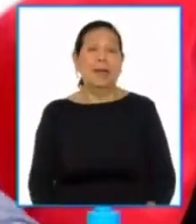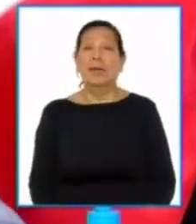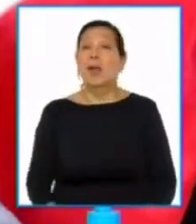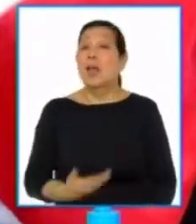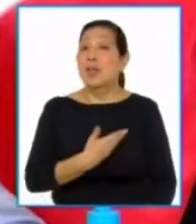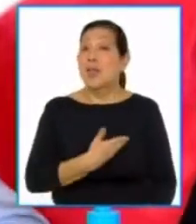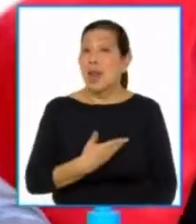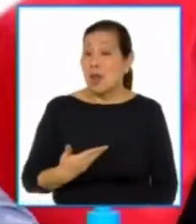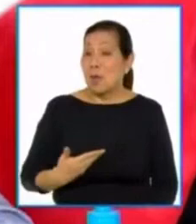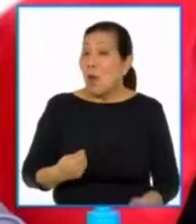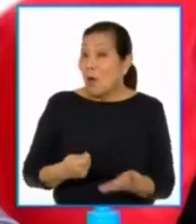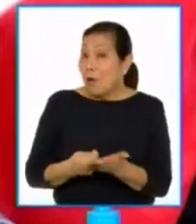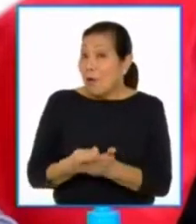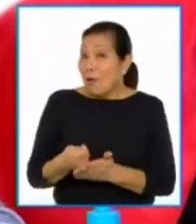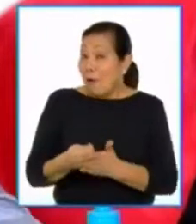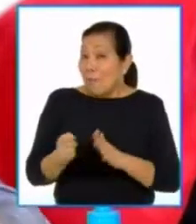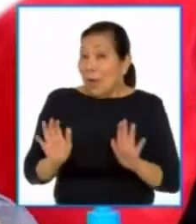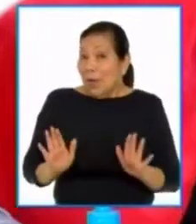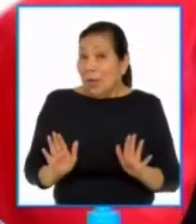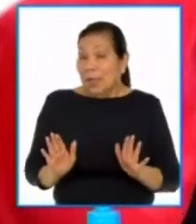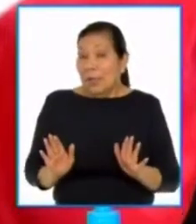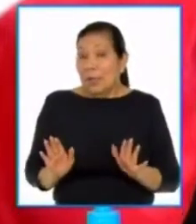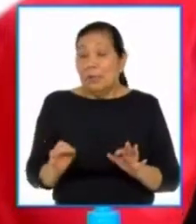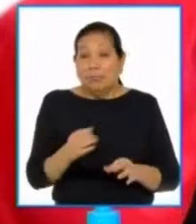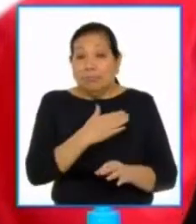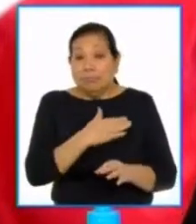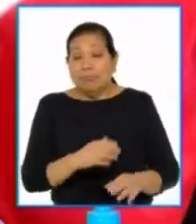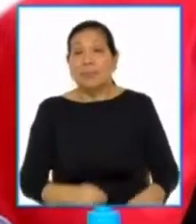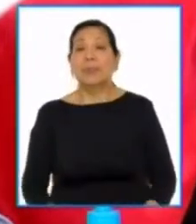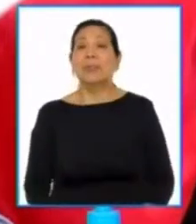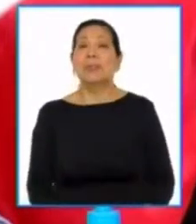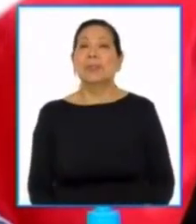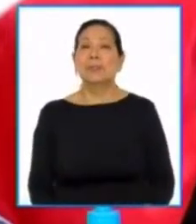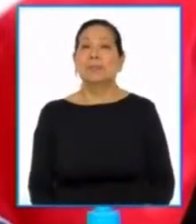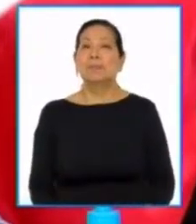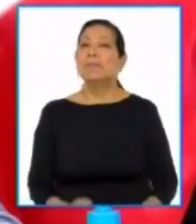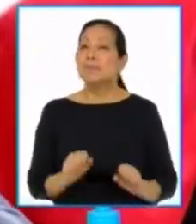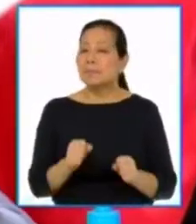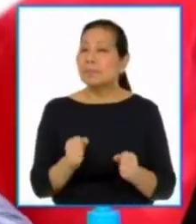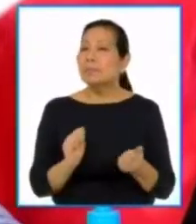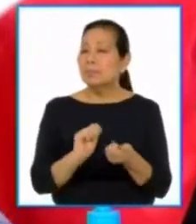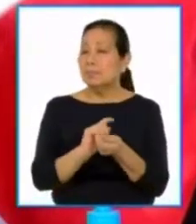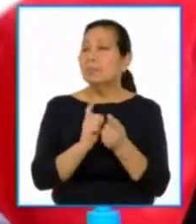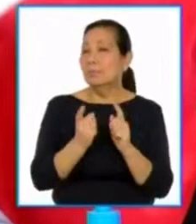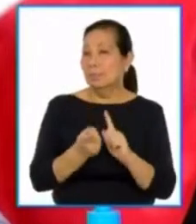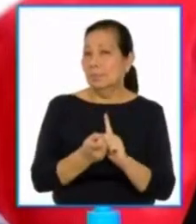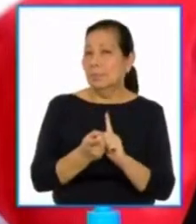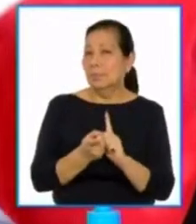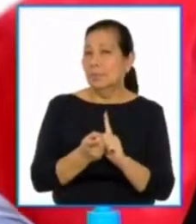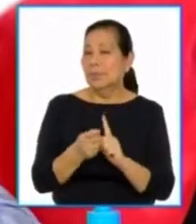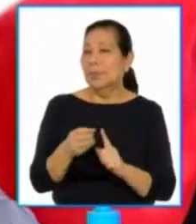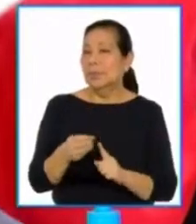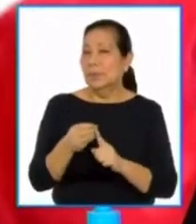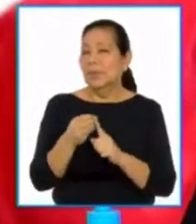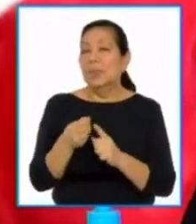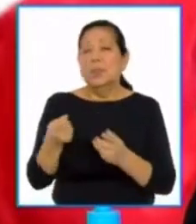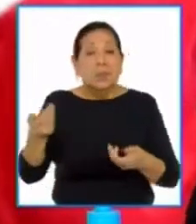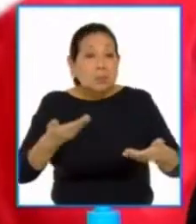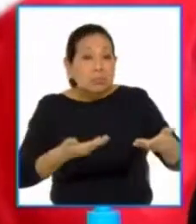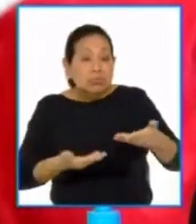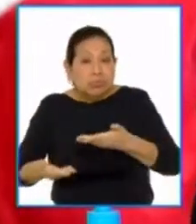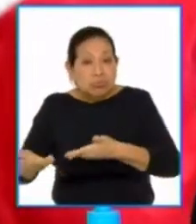El gobierno comprará acciones preferentes y se convertirá en una especie de